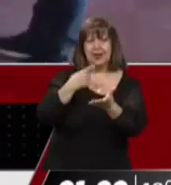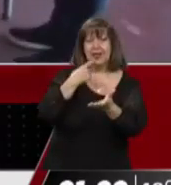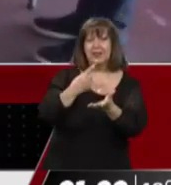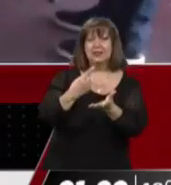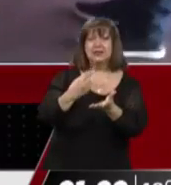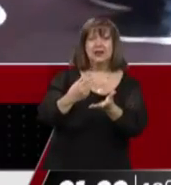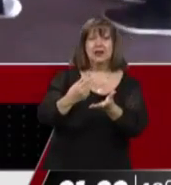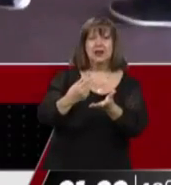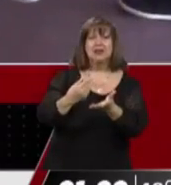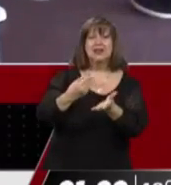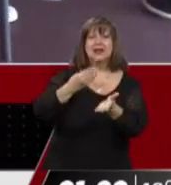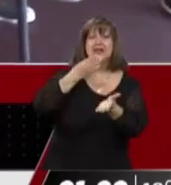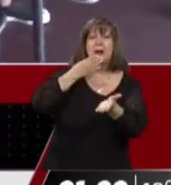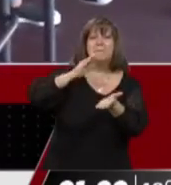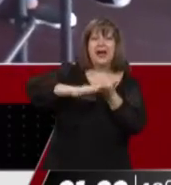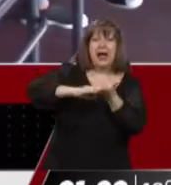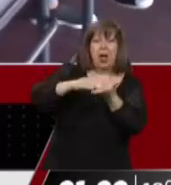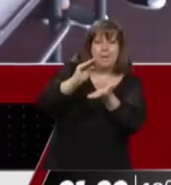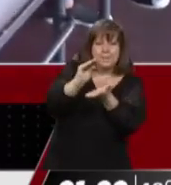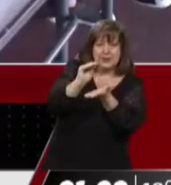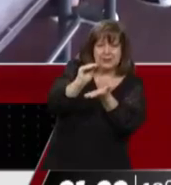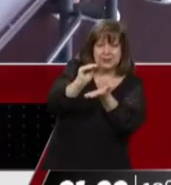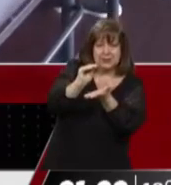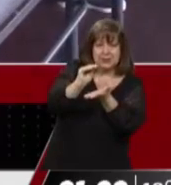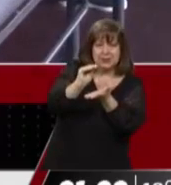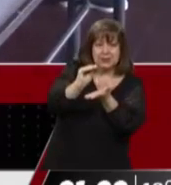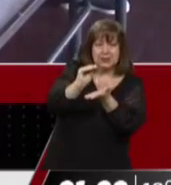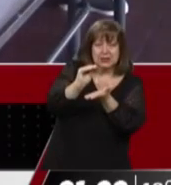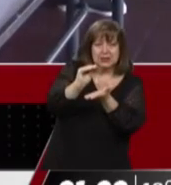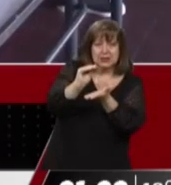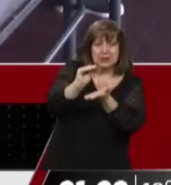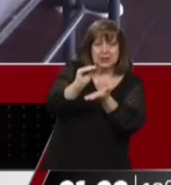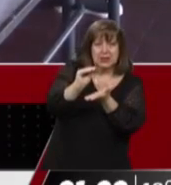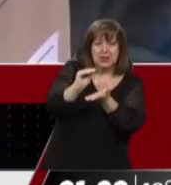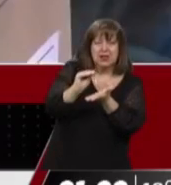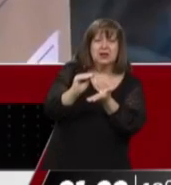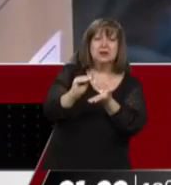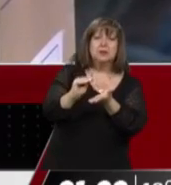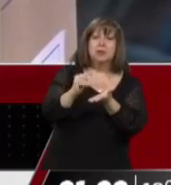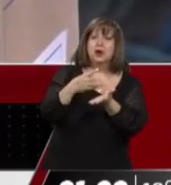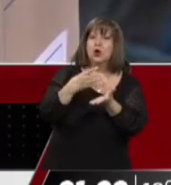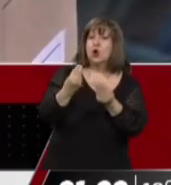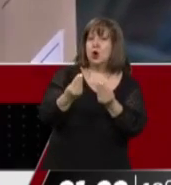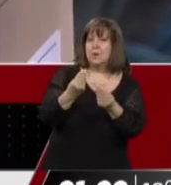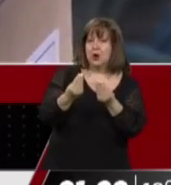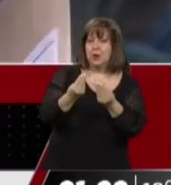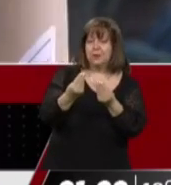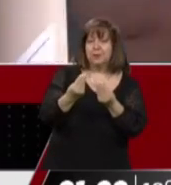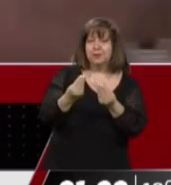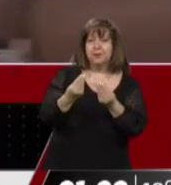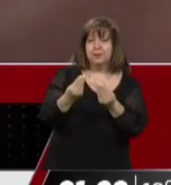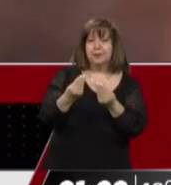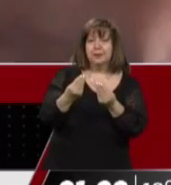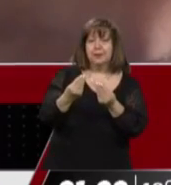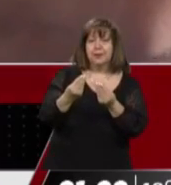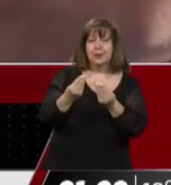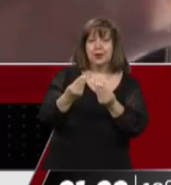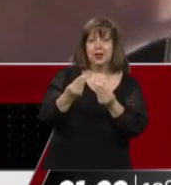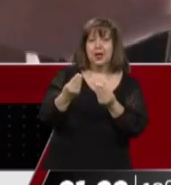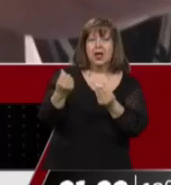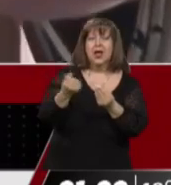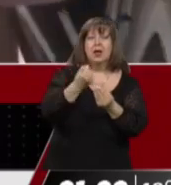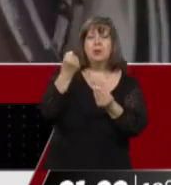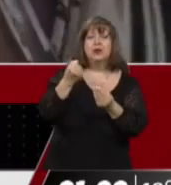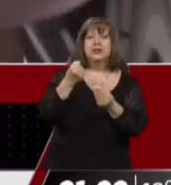a que tenía que estar pegado este la solapa y en este lo que